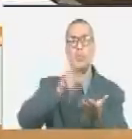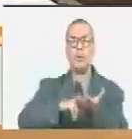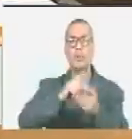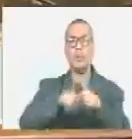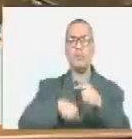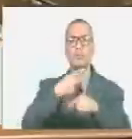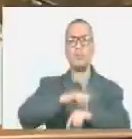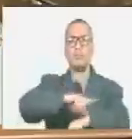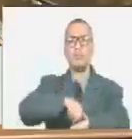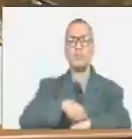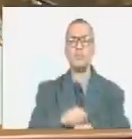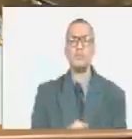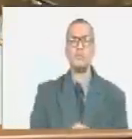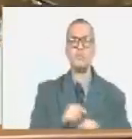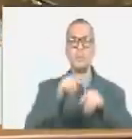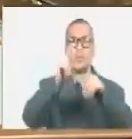Siguiente.